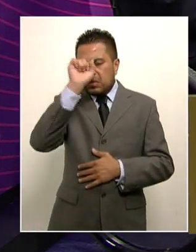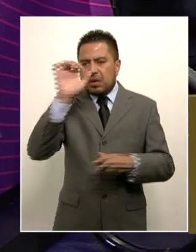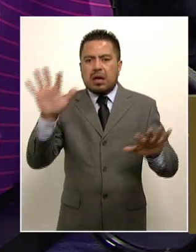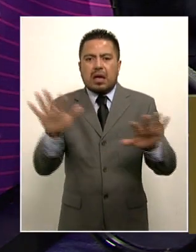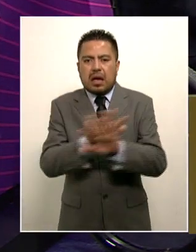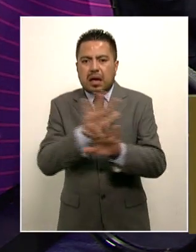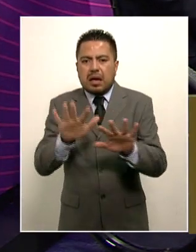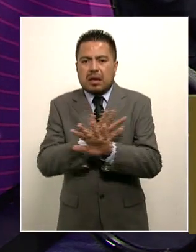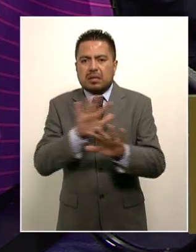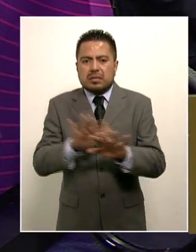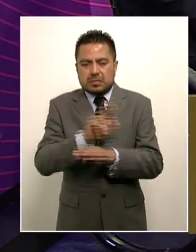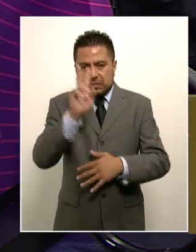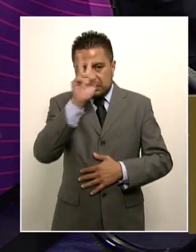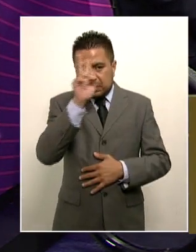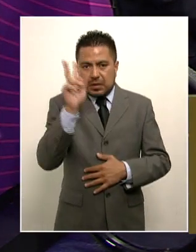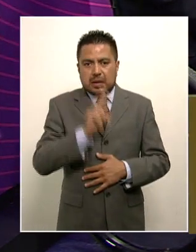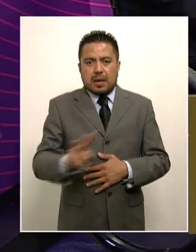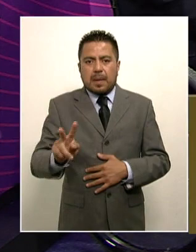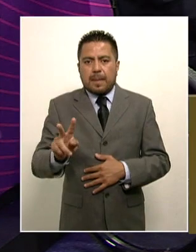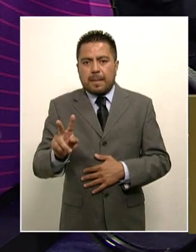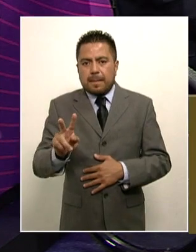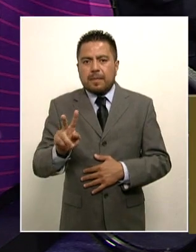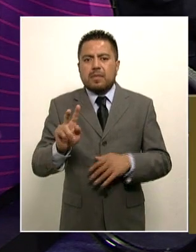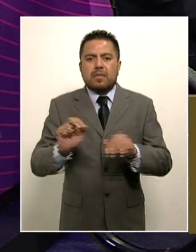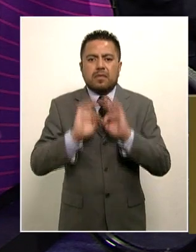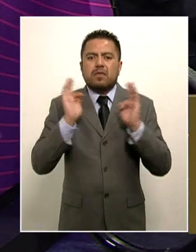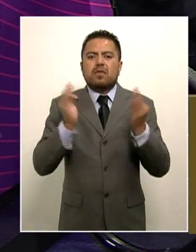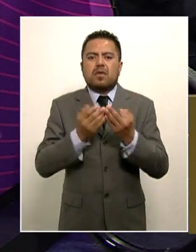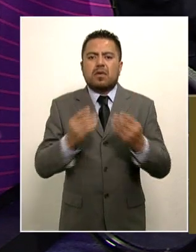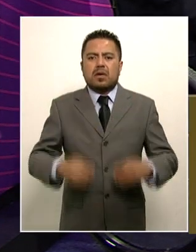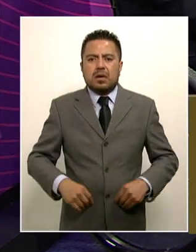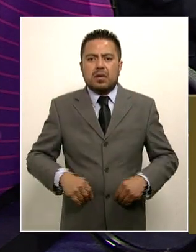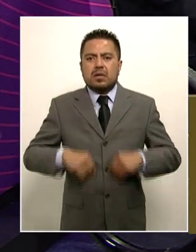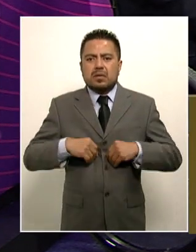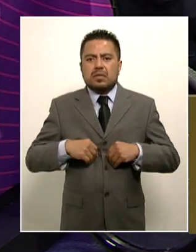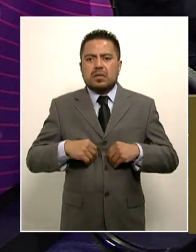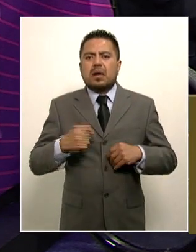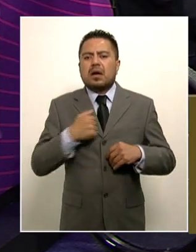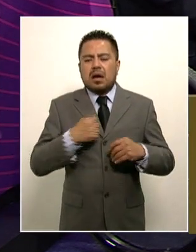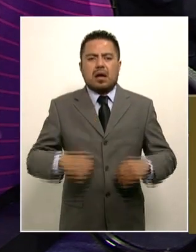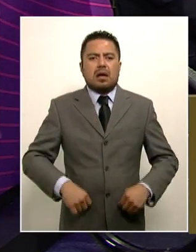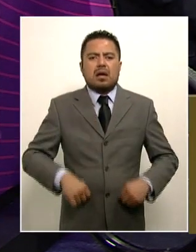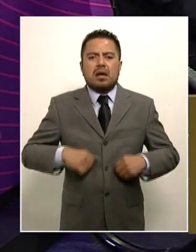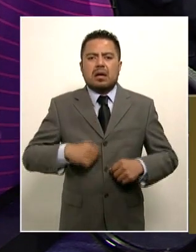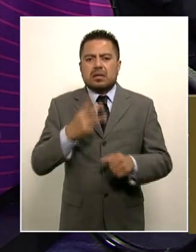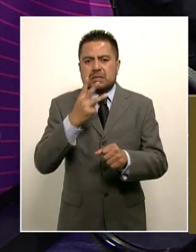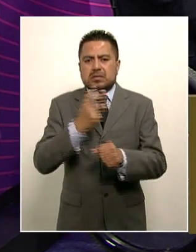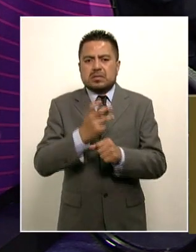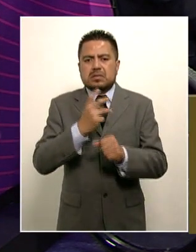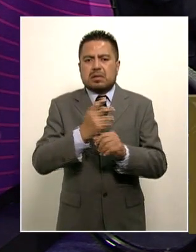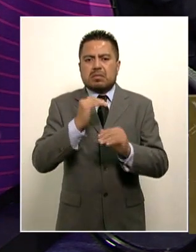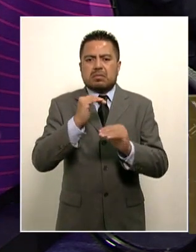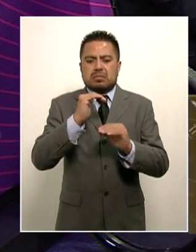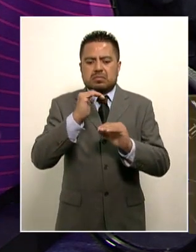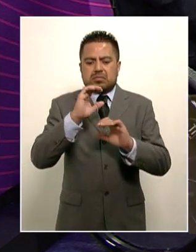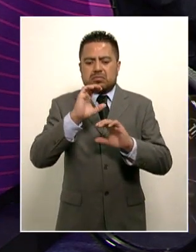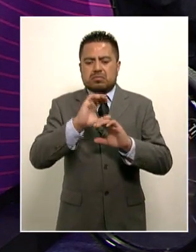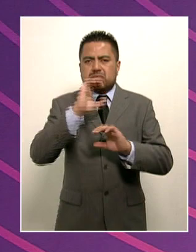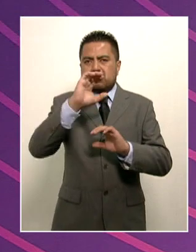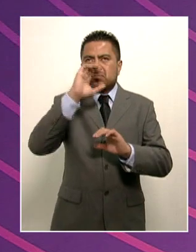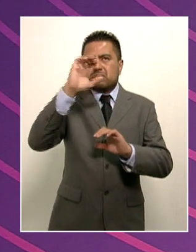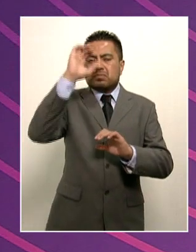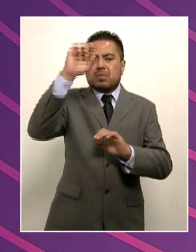cambio drástico de estilo de vida. Vivíamos en un tercer piso,